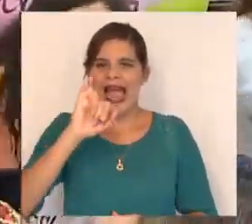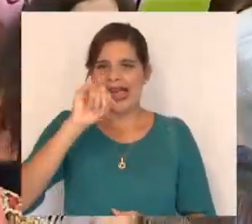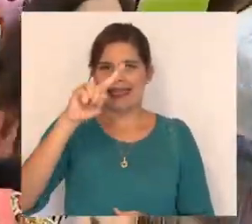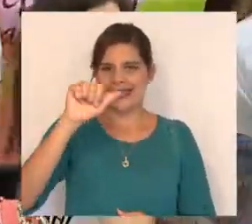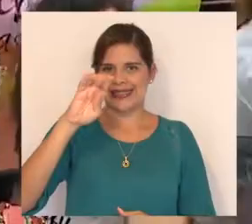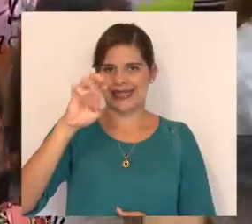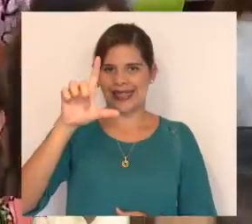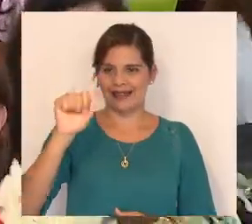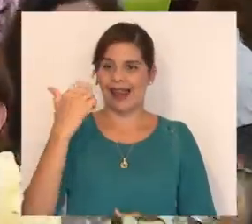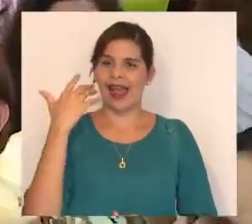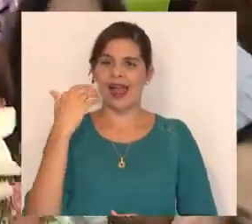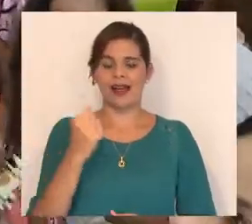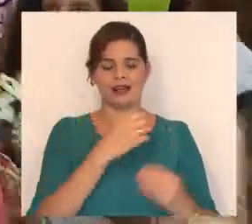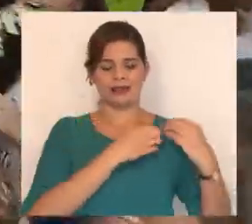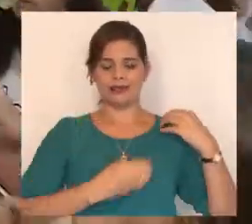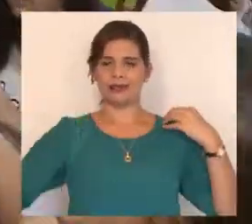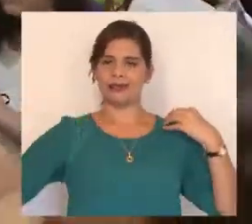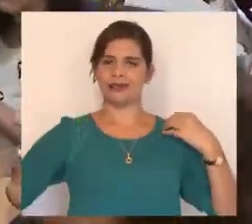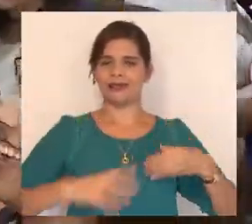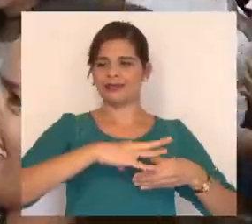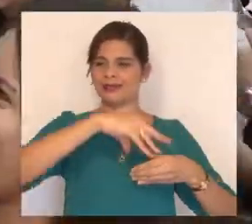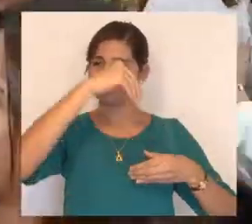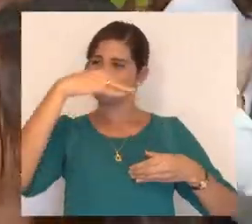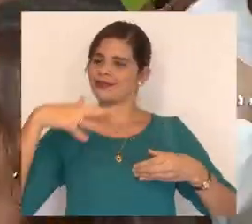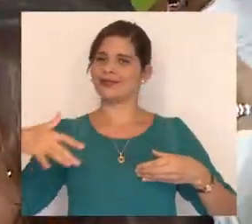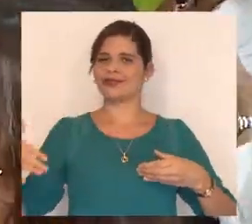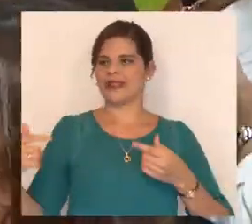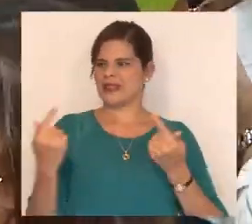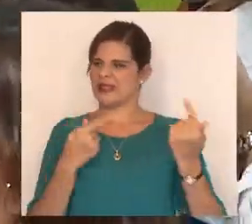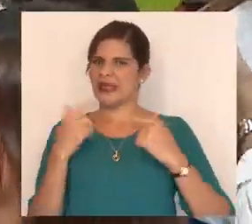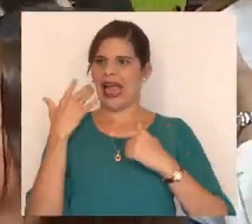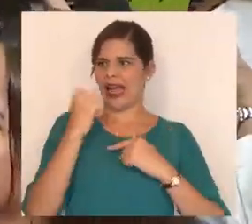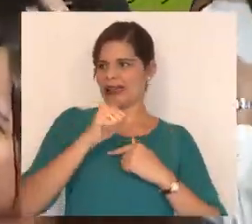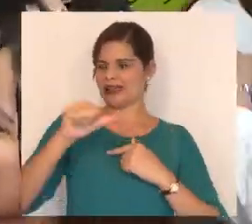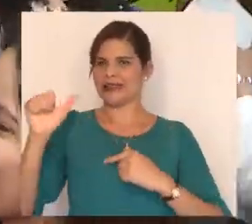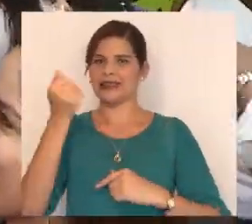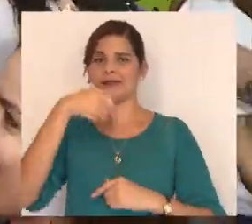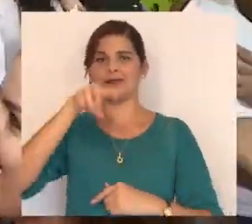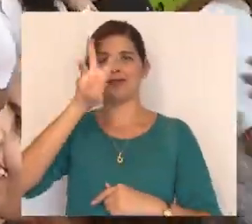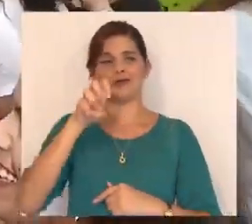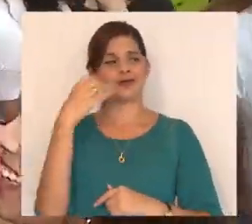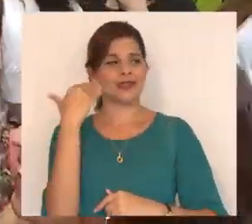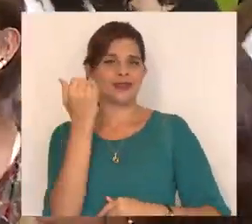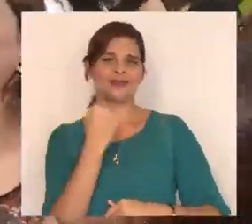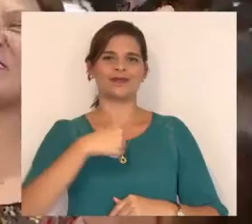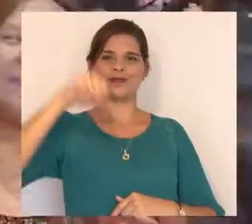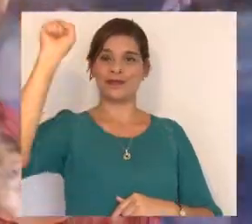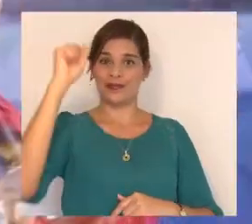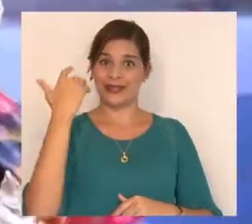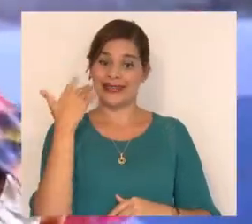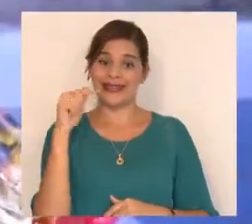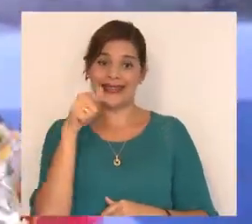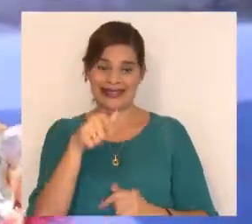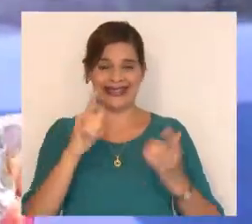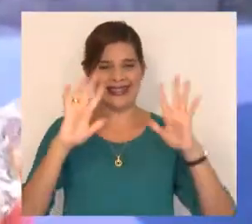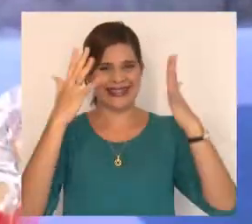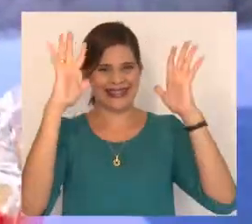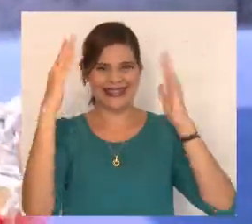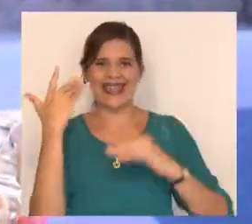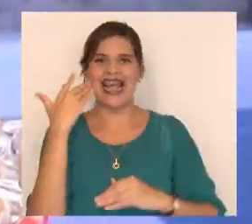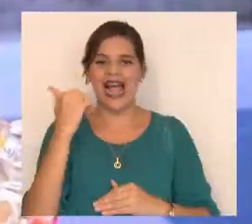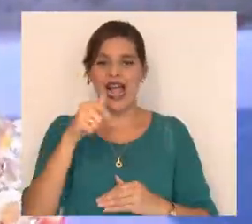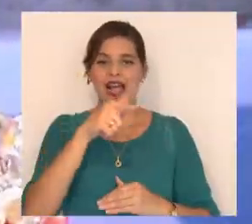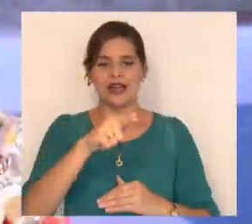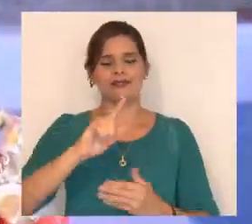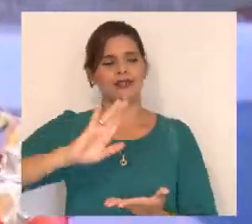representó al departamento del Magdalena y se impuso ante 18 competidoras. Cabe recordar que la nueva soberana de las tradiciones musicales